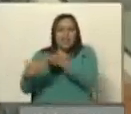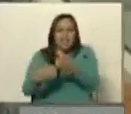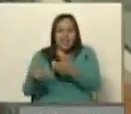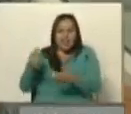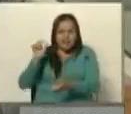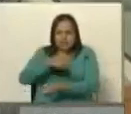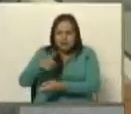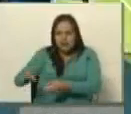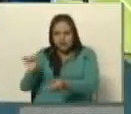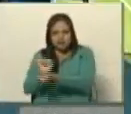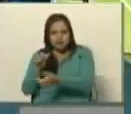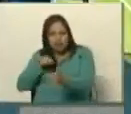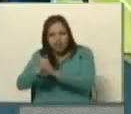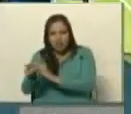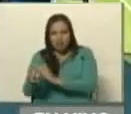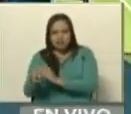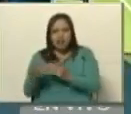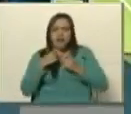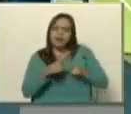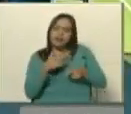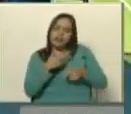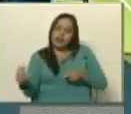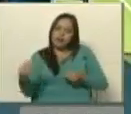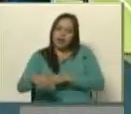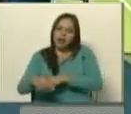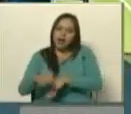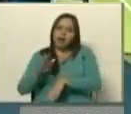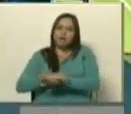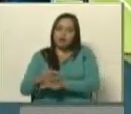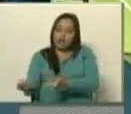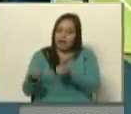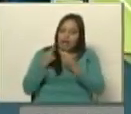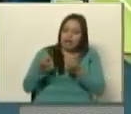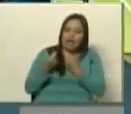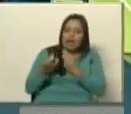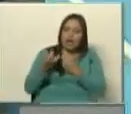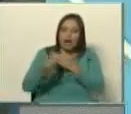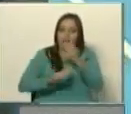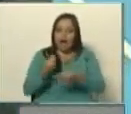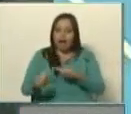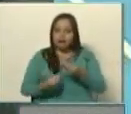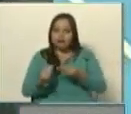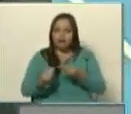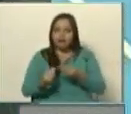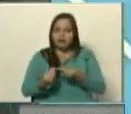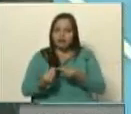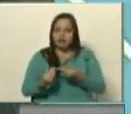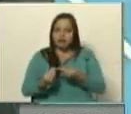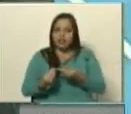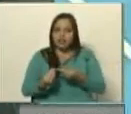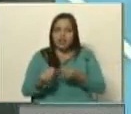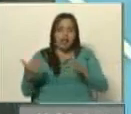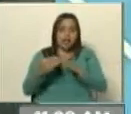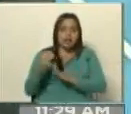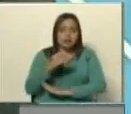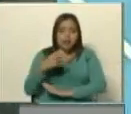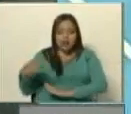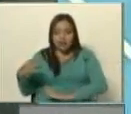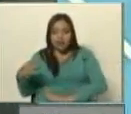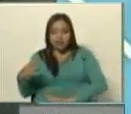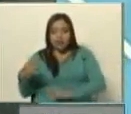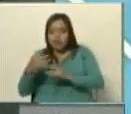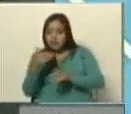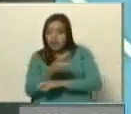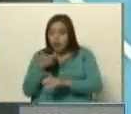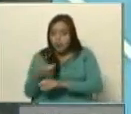Pero le conviene, porque lo que va detrás de ese presupuesto tan grande del Pentágono, esto es una industria armamentista,